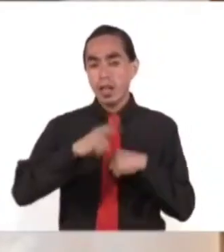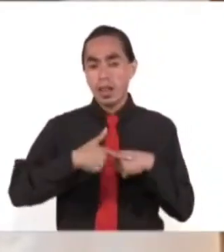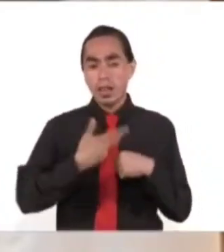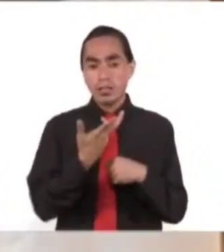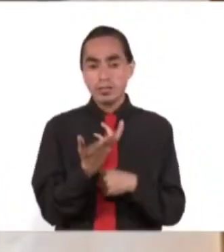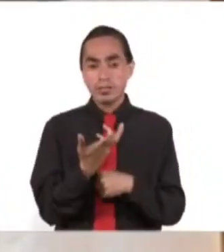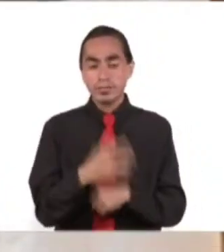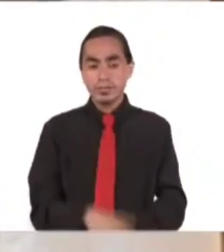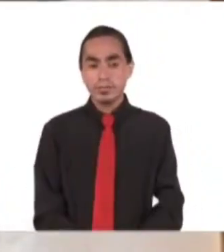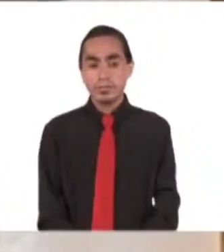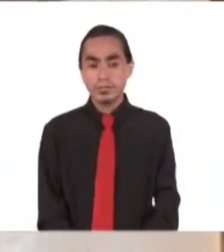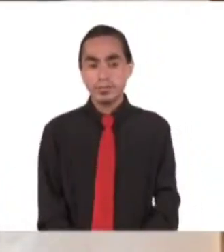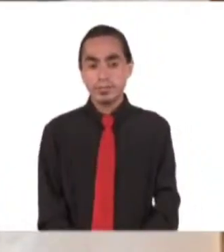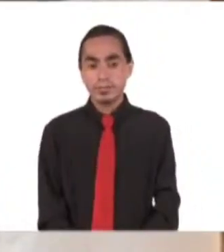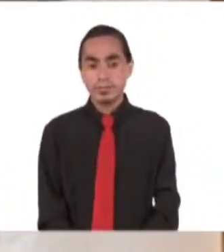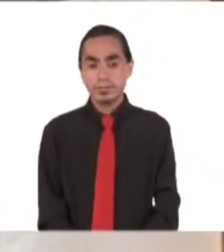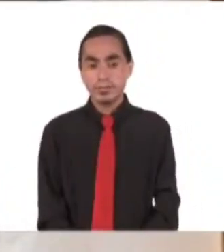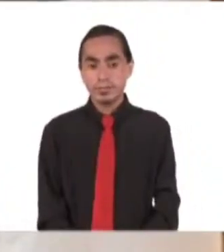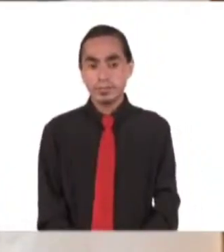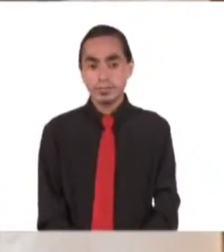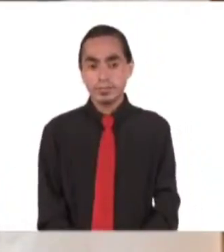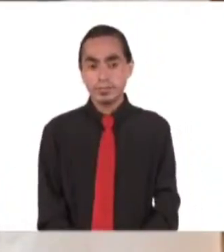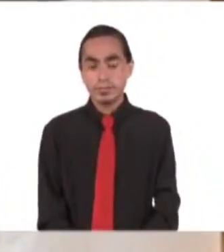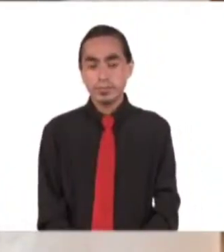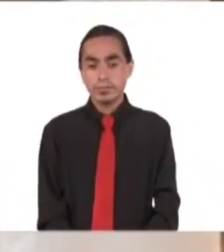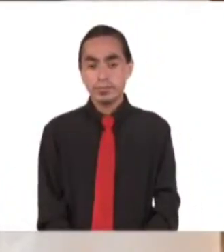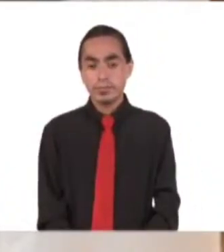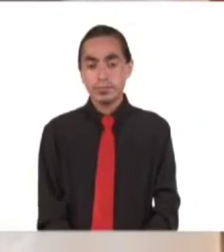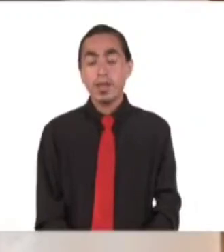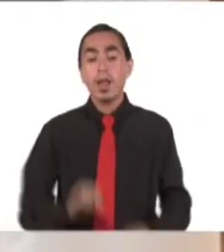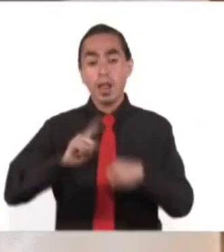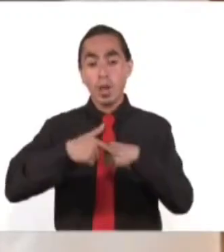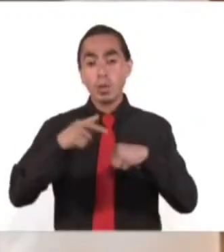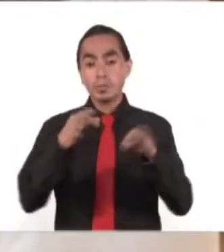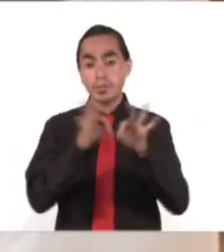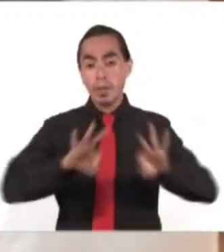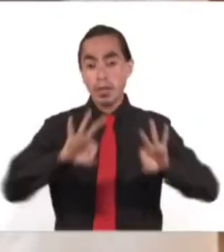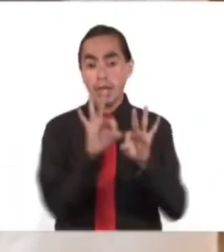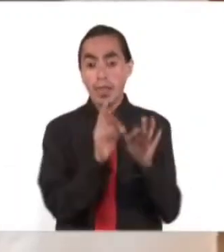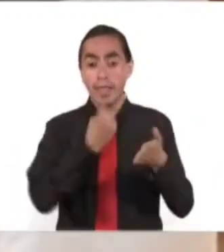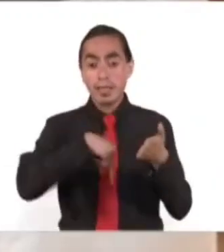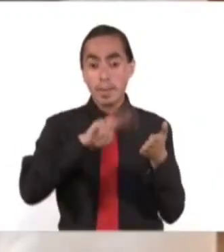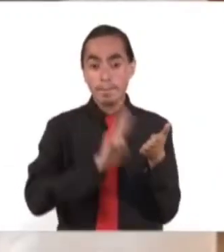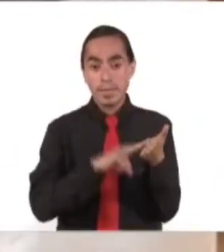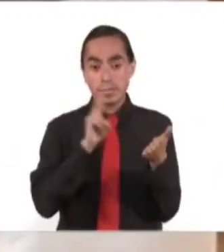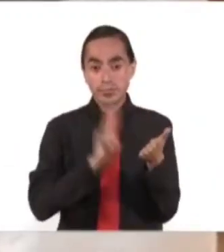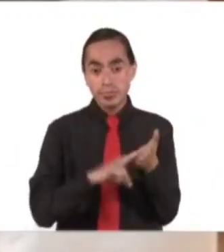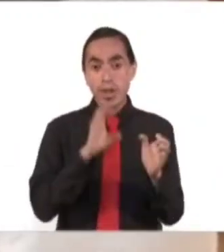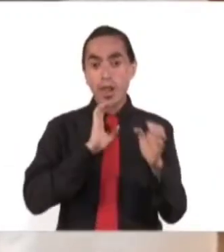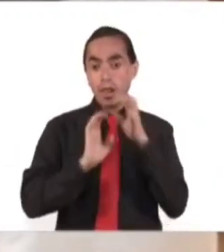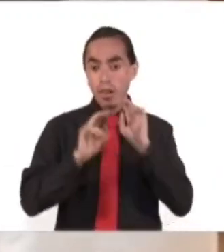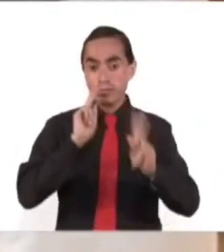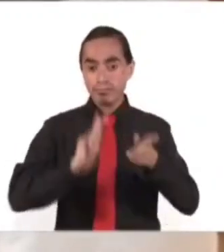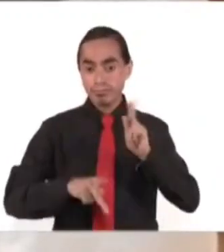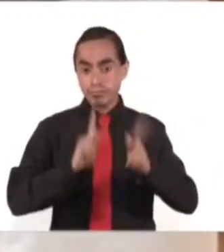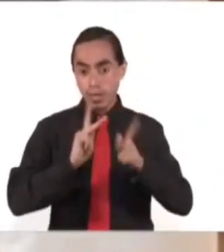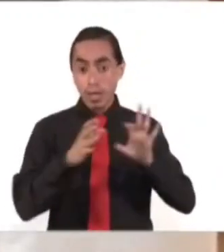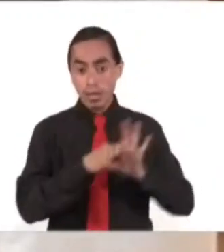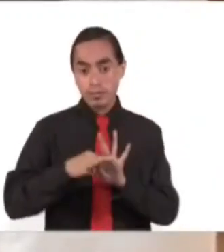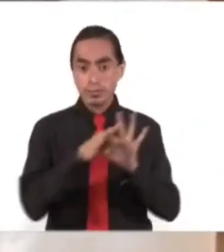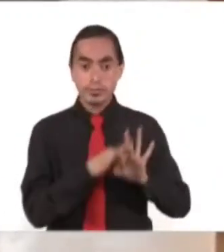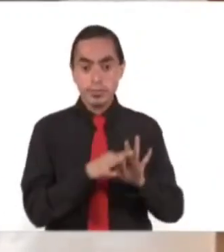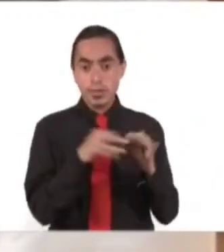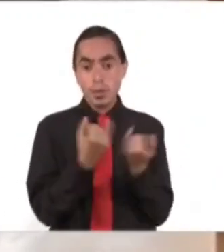contexto la centralidad que han adquirido los valores de la colaboración y el diálogo como